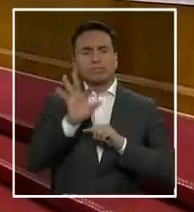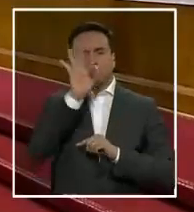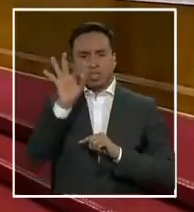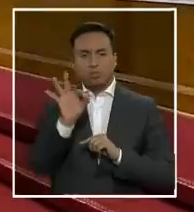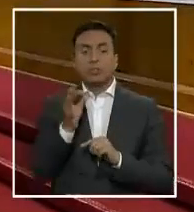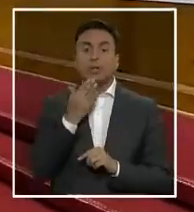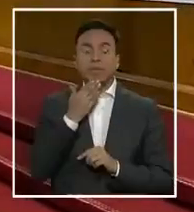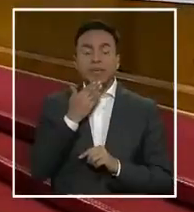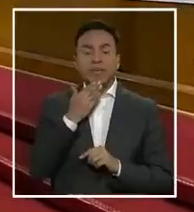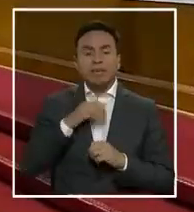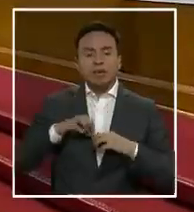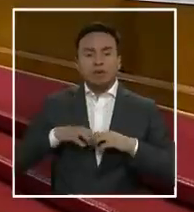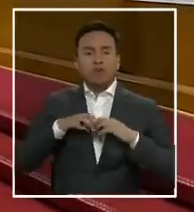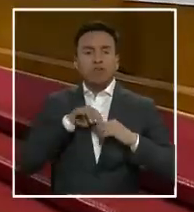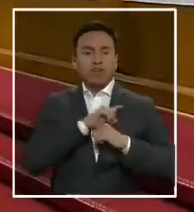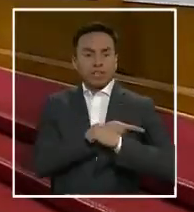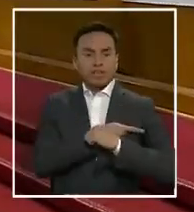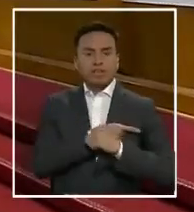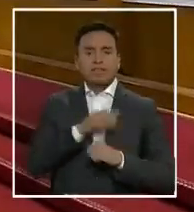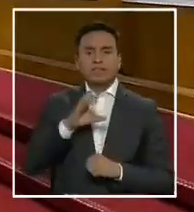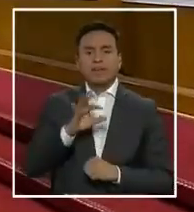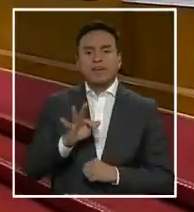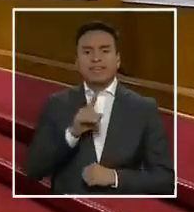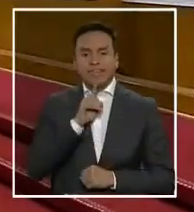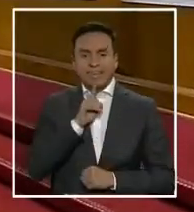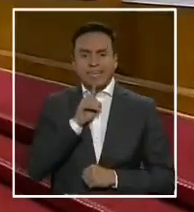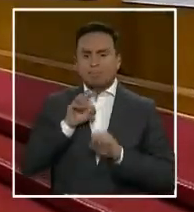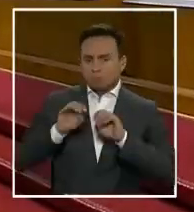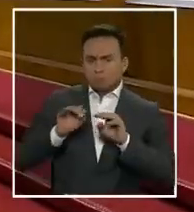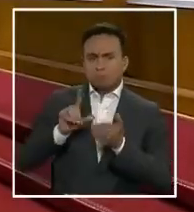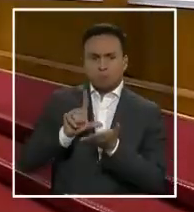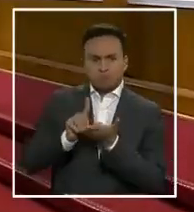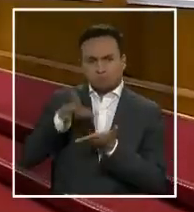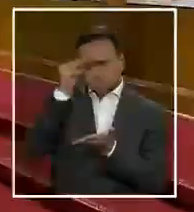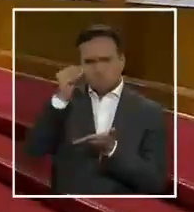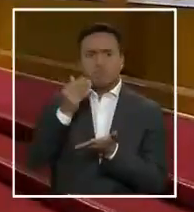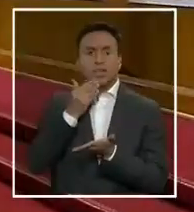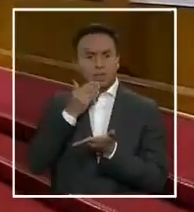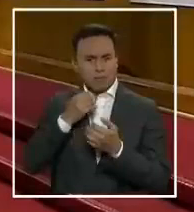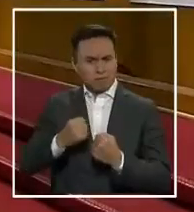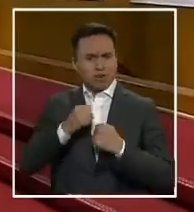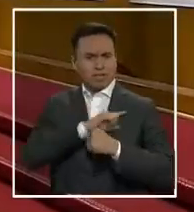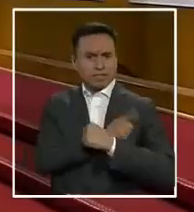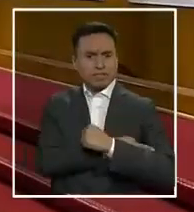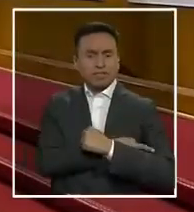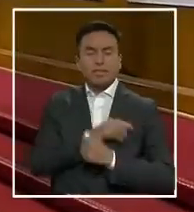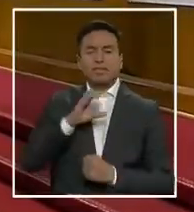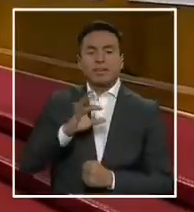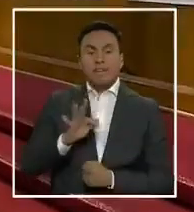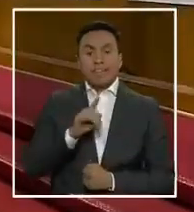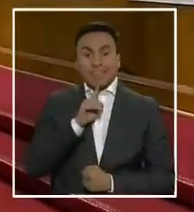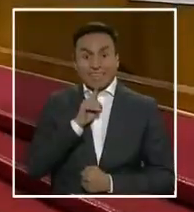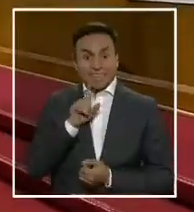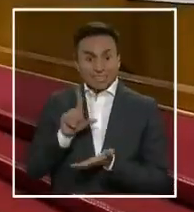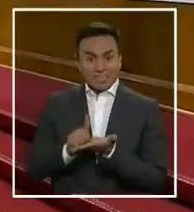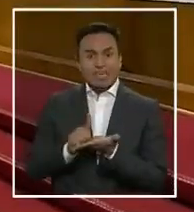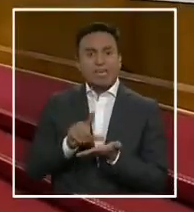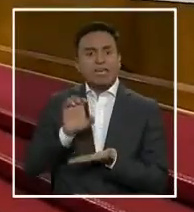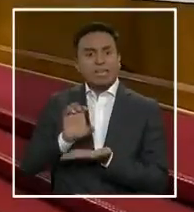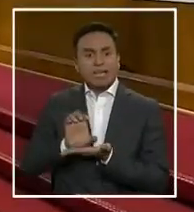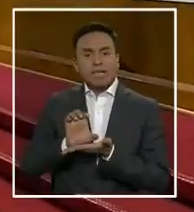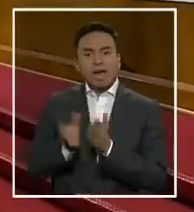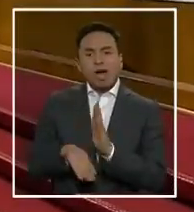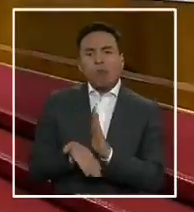a fortalecer los centros de formación técnica los centros de formación técnicas estatales con un